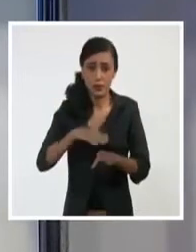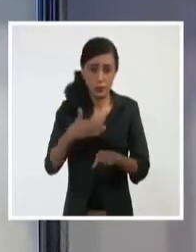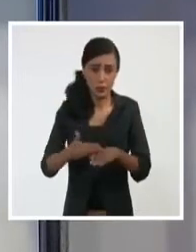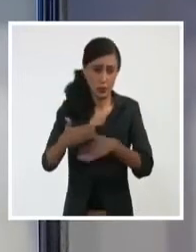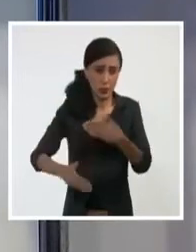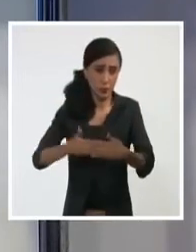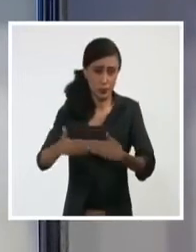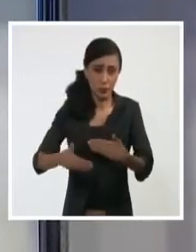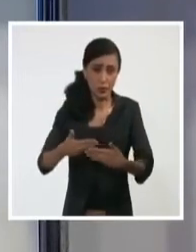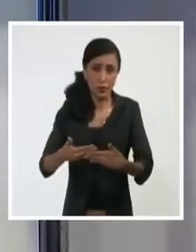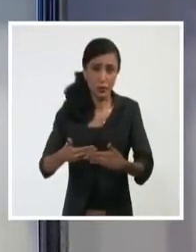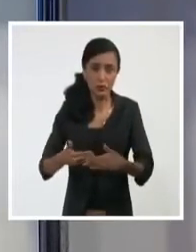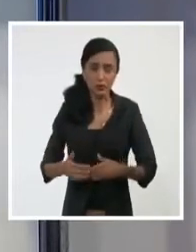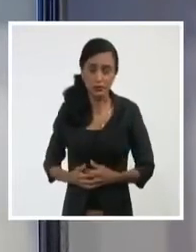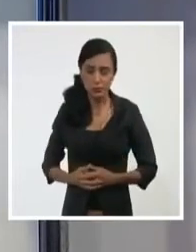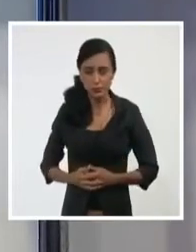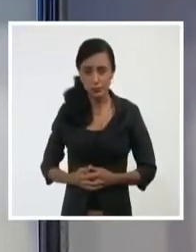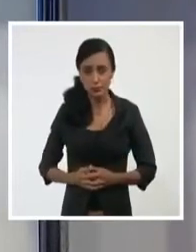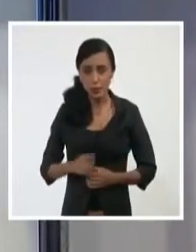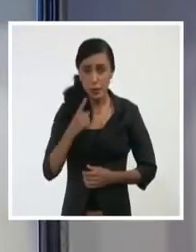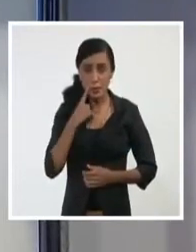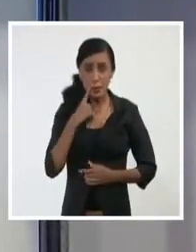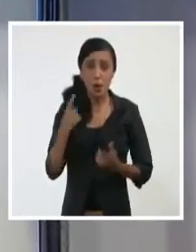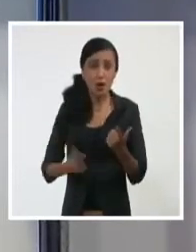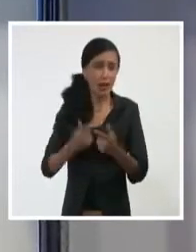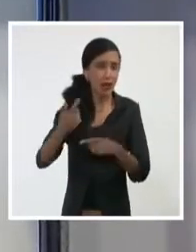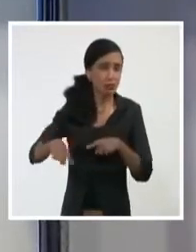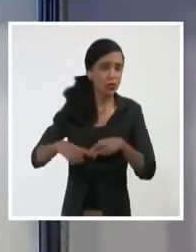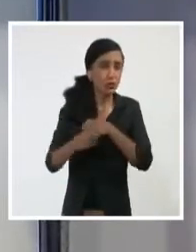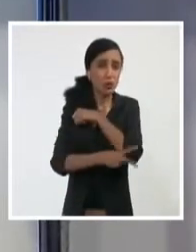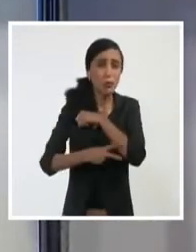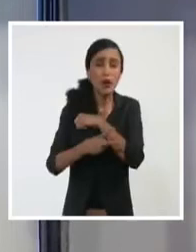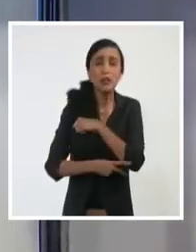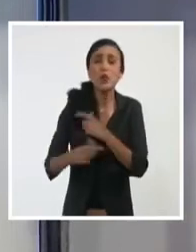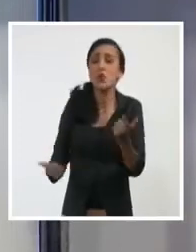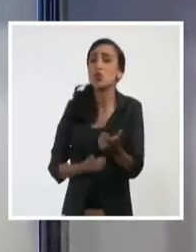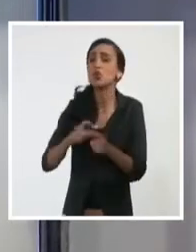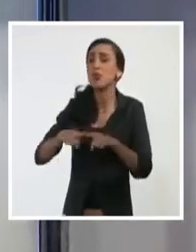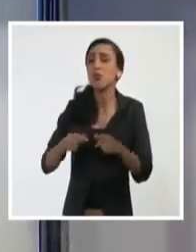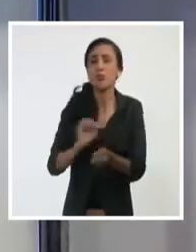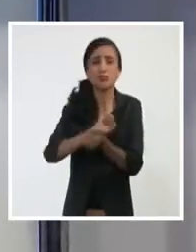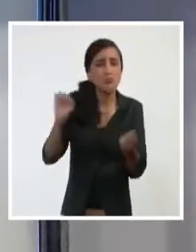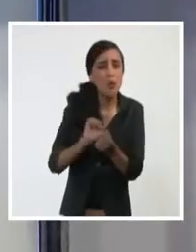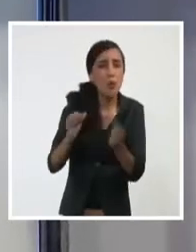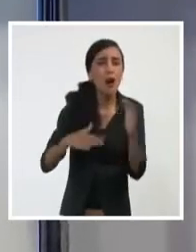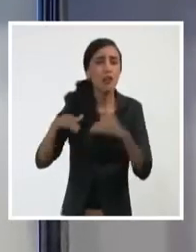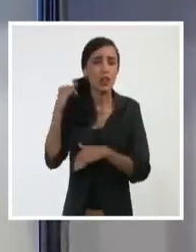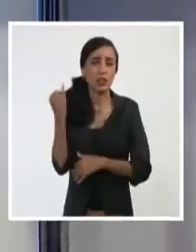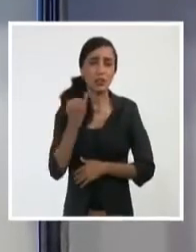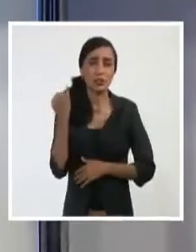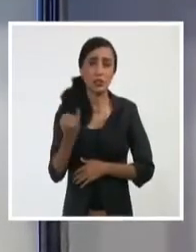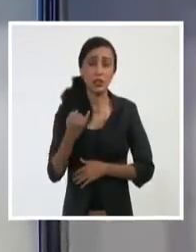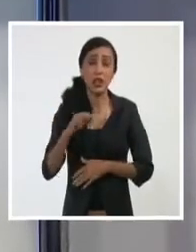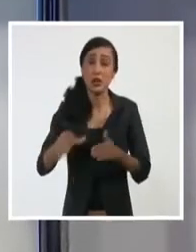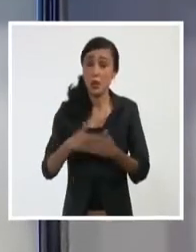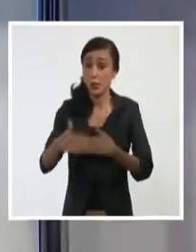atronador, eso sí, atronador, de la guerra en Afganistán y de su lucha contra el terrorismo internacional, y su más reciente papelazo el